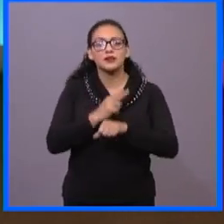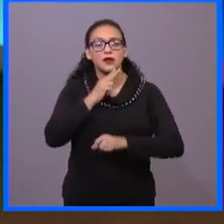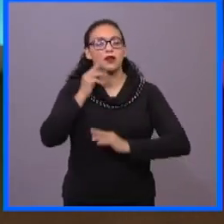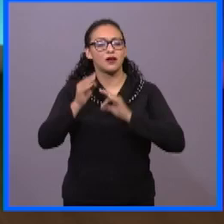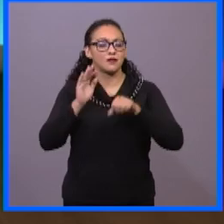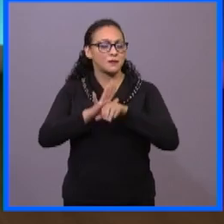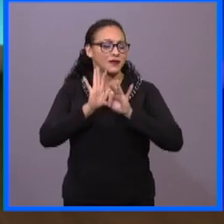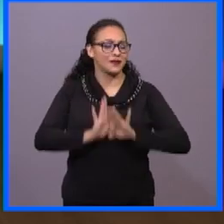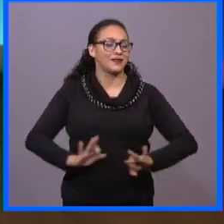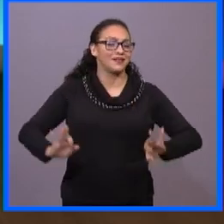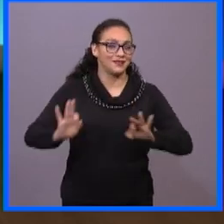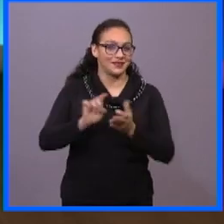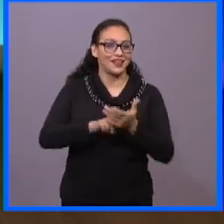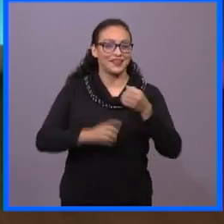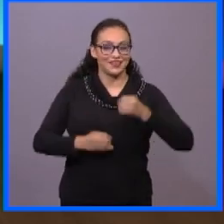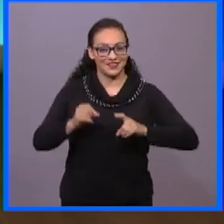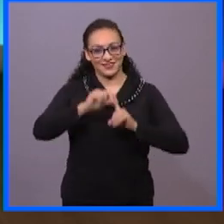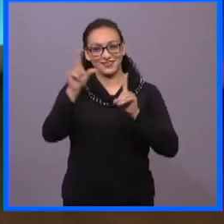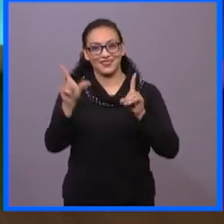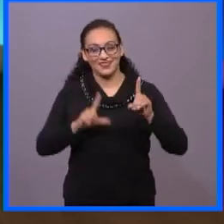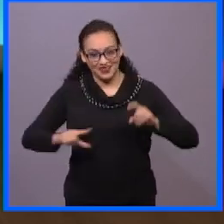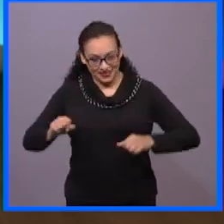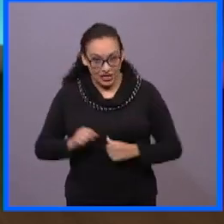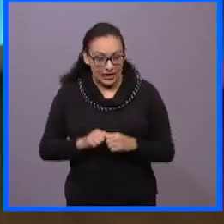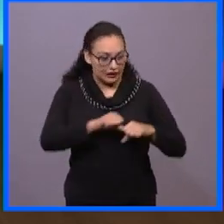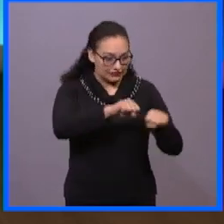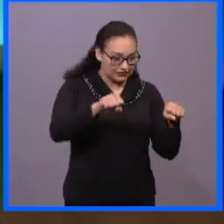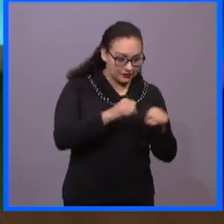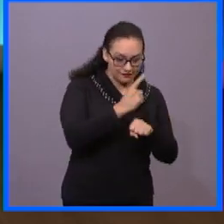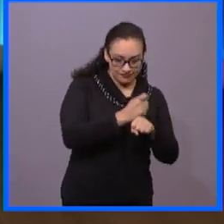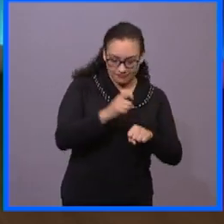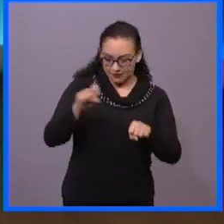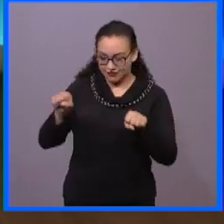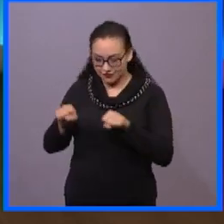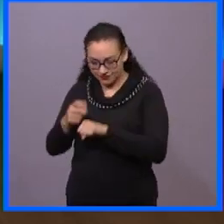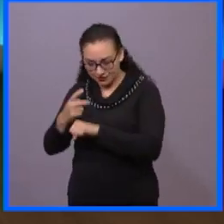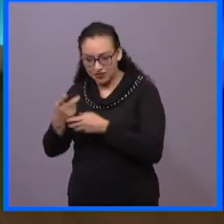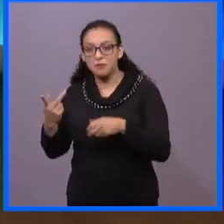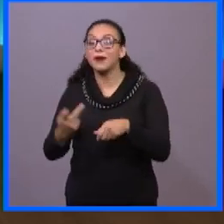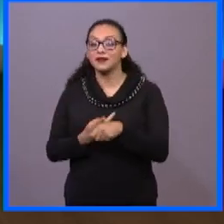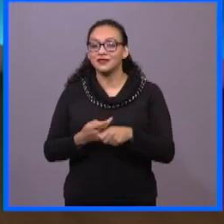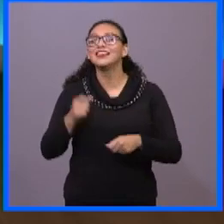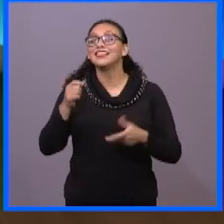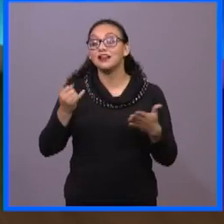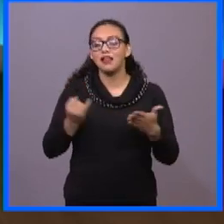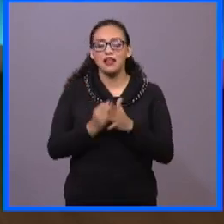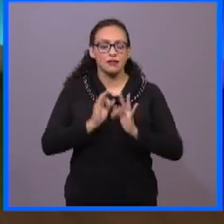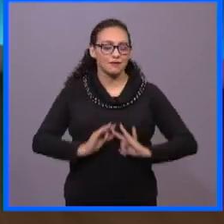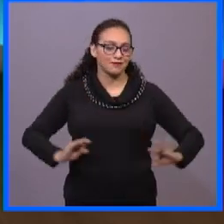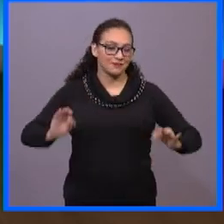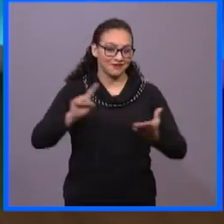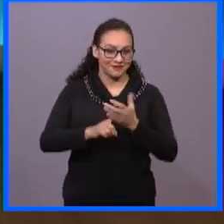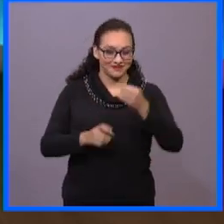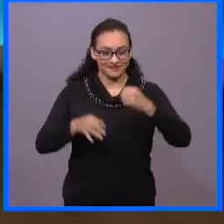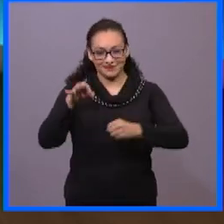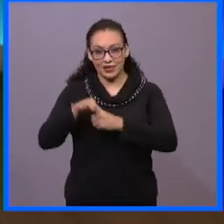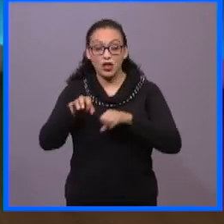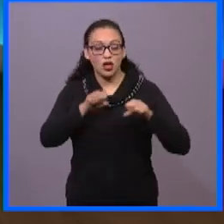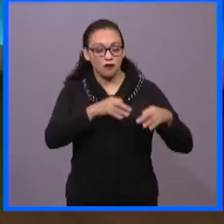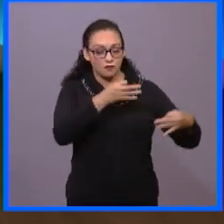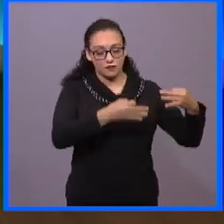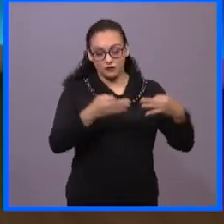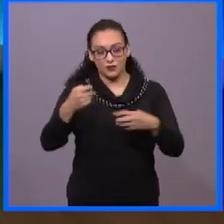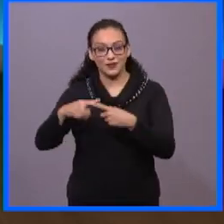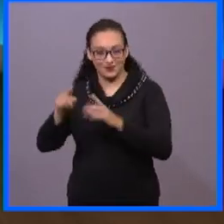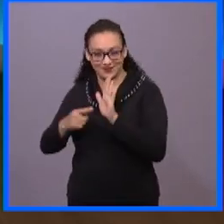sentencias más relevantes de la Suprema Corte en Pleno y Salas, así como de las decisiones más destacadas del Tribunal Electoral y órganos